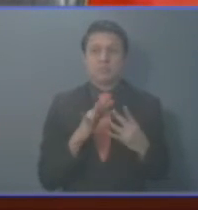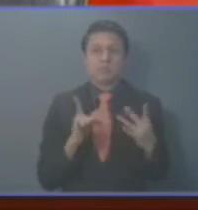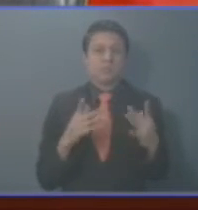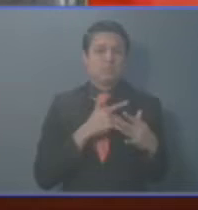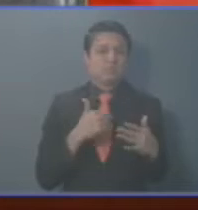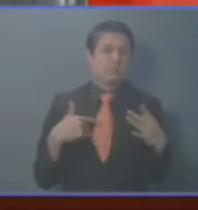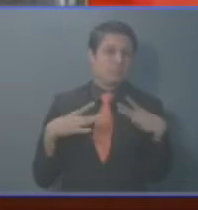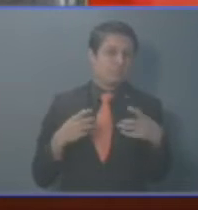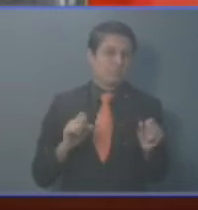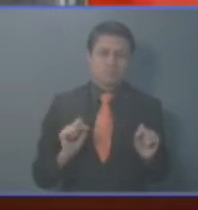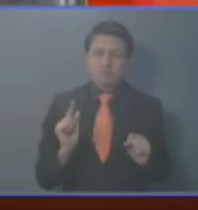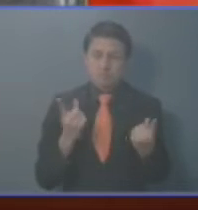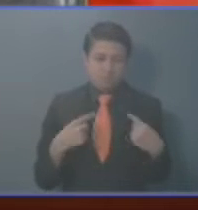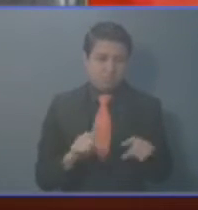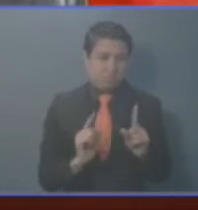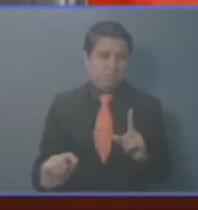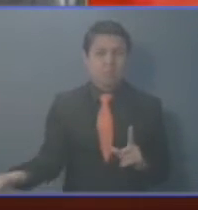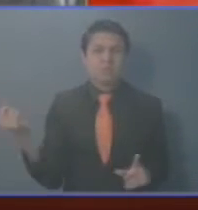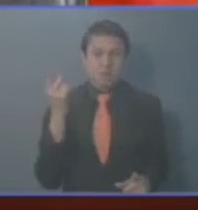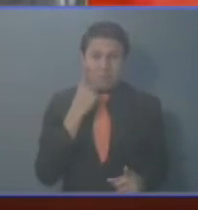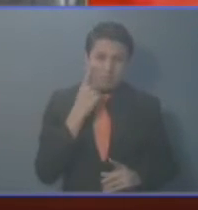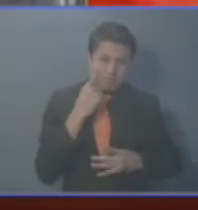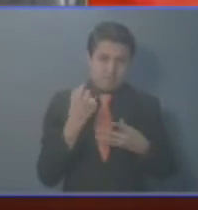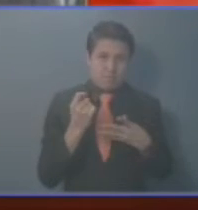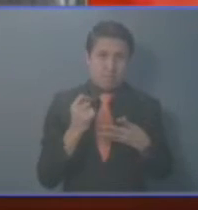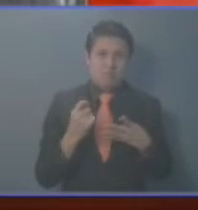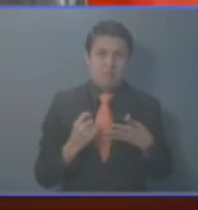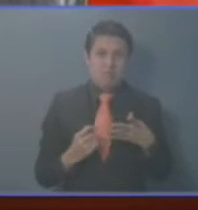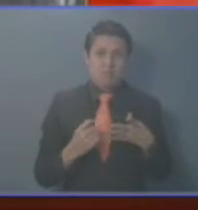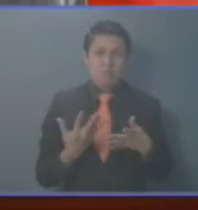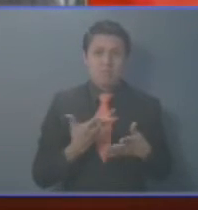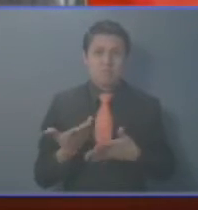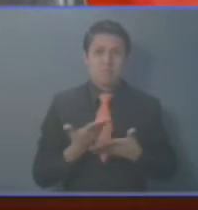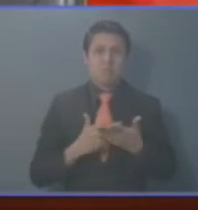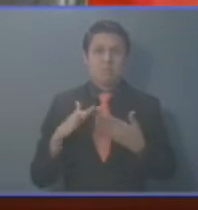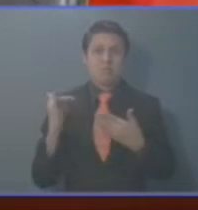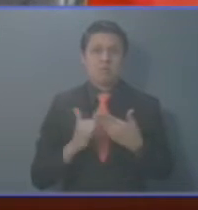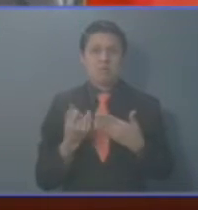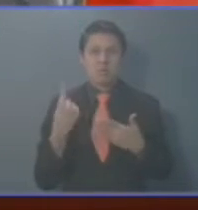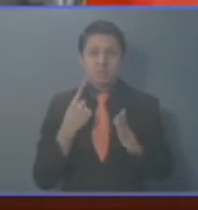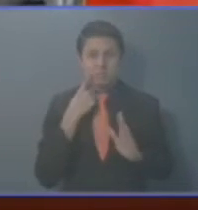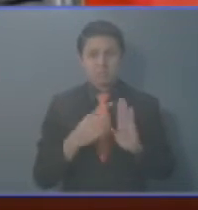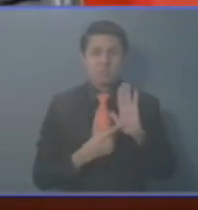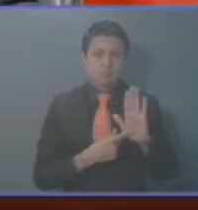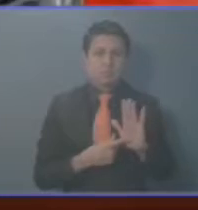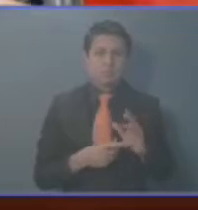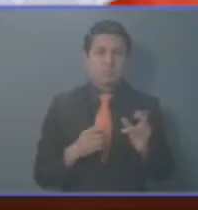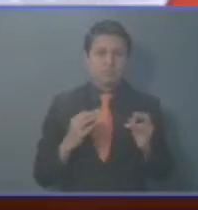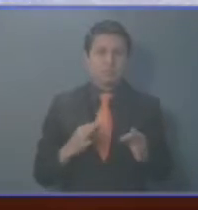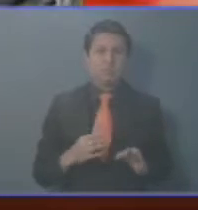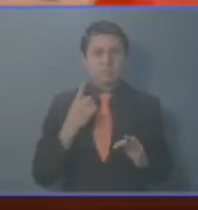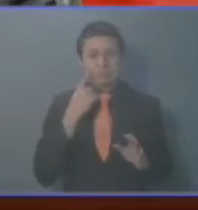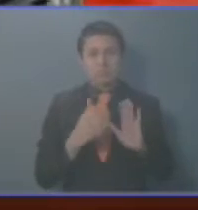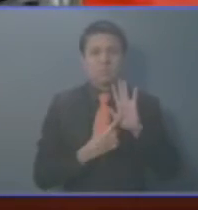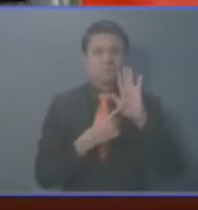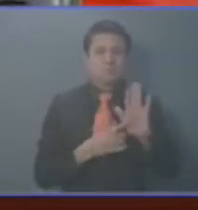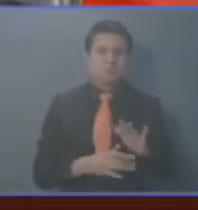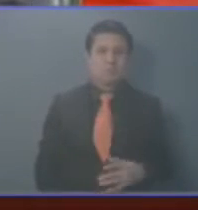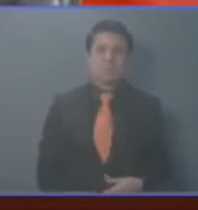que no permite la consolidación y verificación de resultados de programas y proyectos que pueden haber dado resultados